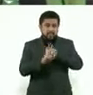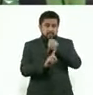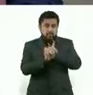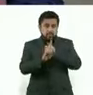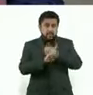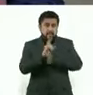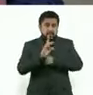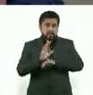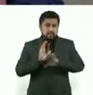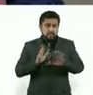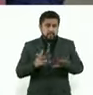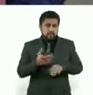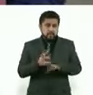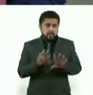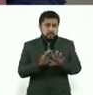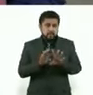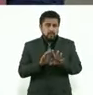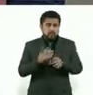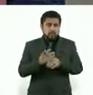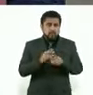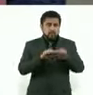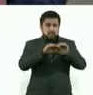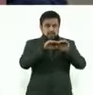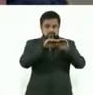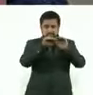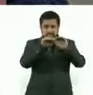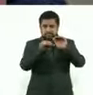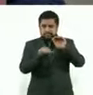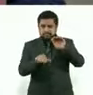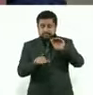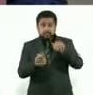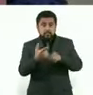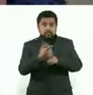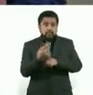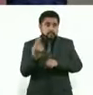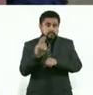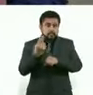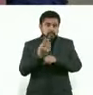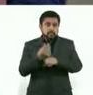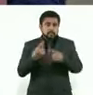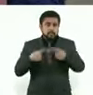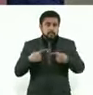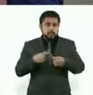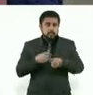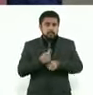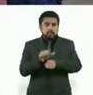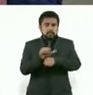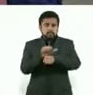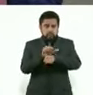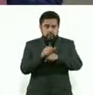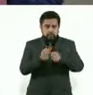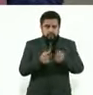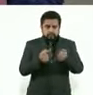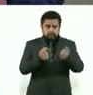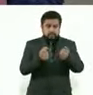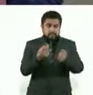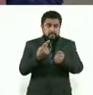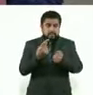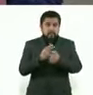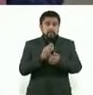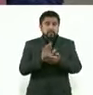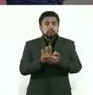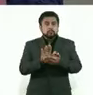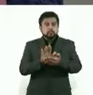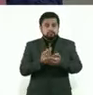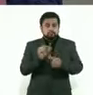pues inclusive, desniveles que bajaban la velocidad, tanto en los dos sentidos. Son 7 puntos que tenían